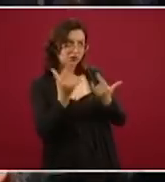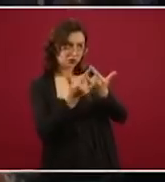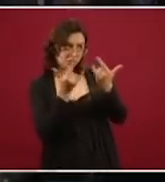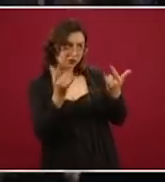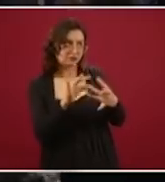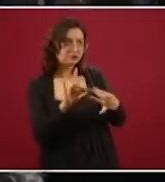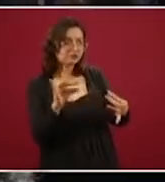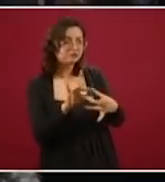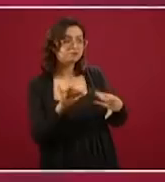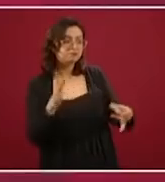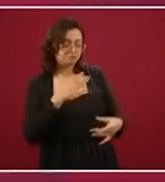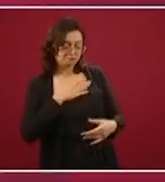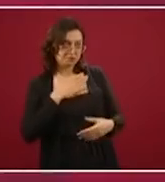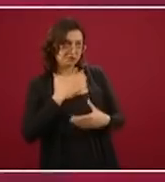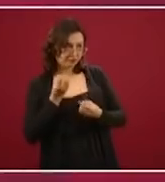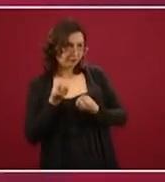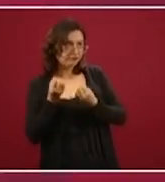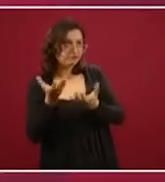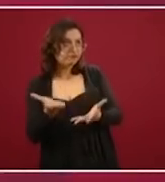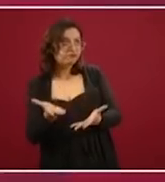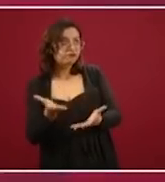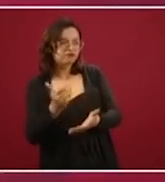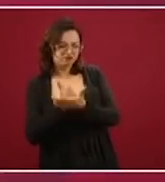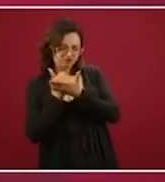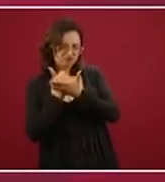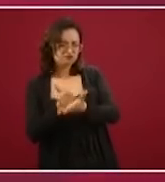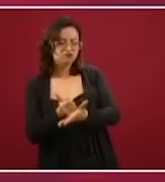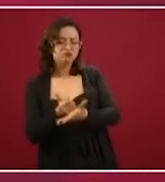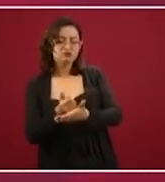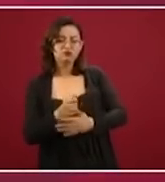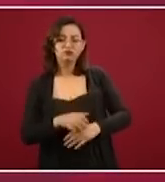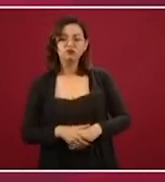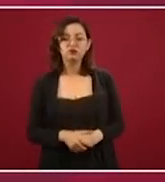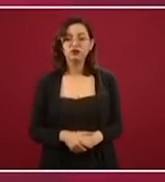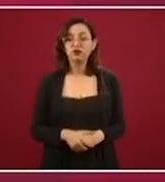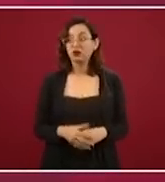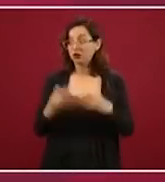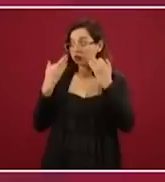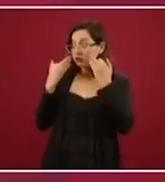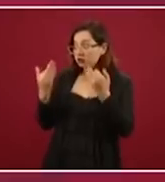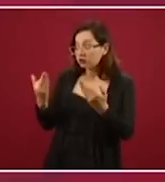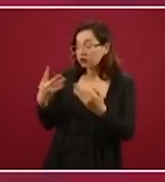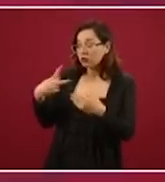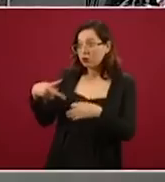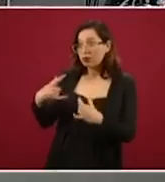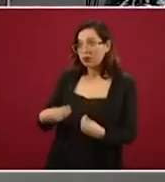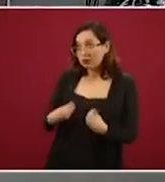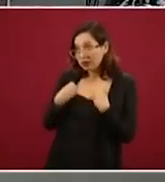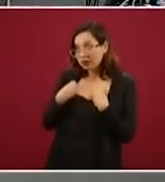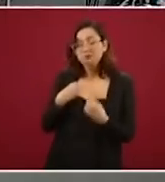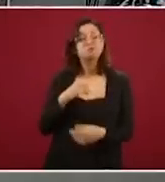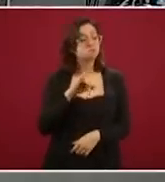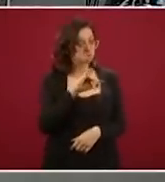con su experiencia. ¿Con testimonios? ¿Sí? Con testimonios.